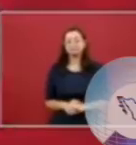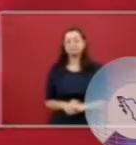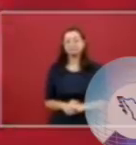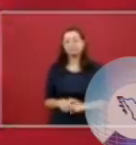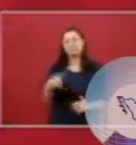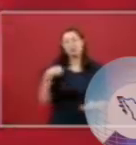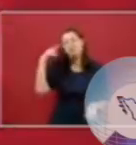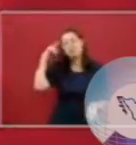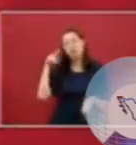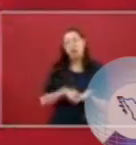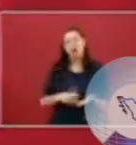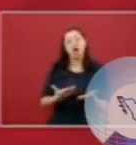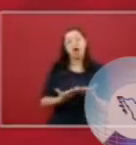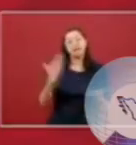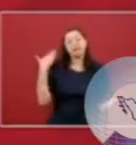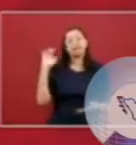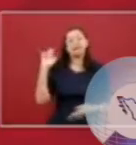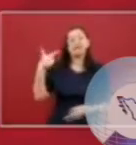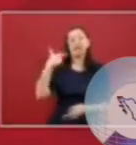neoliberales,